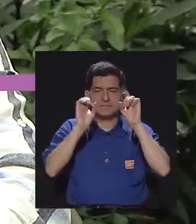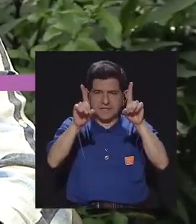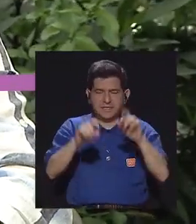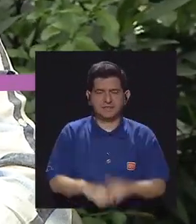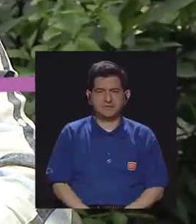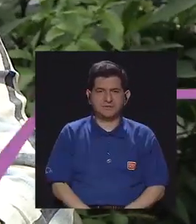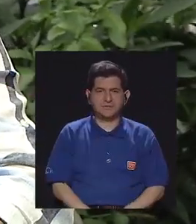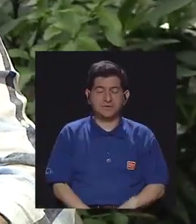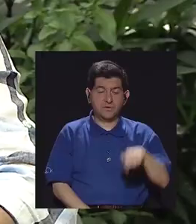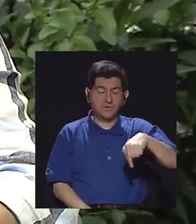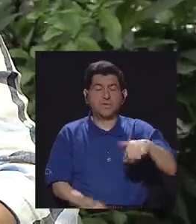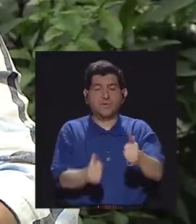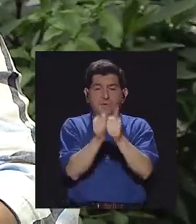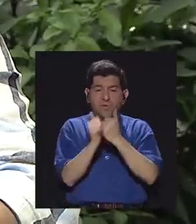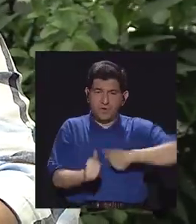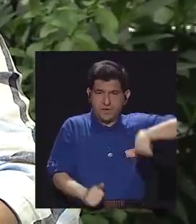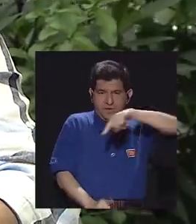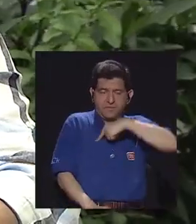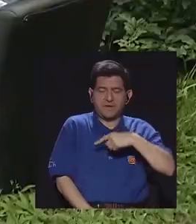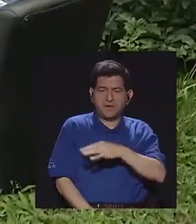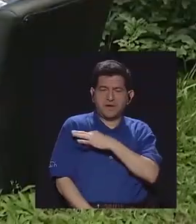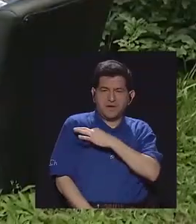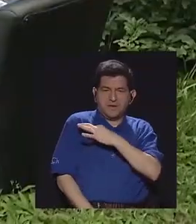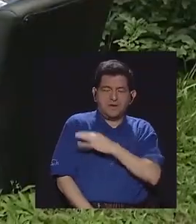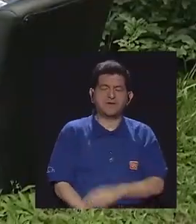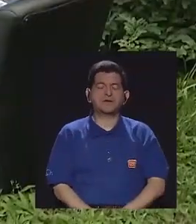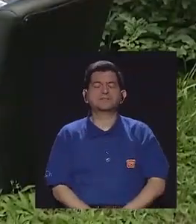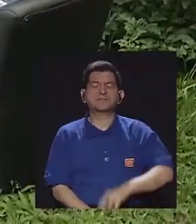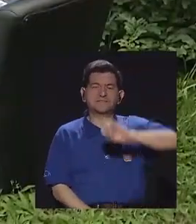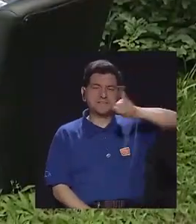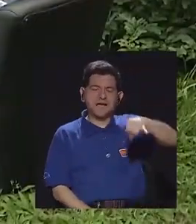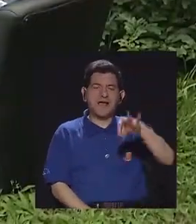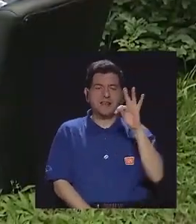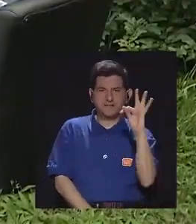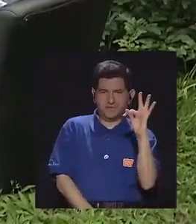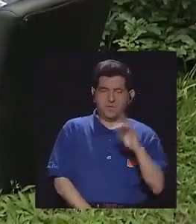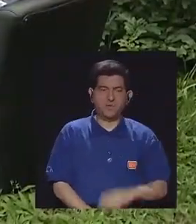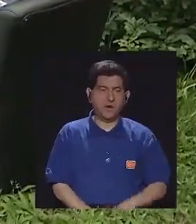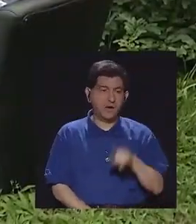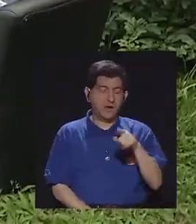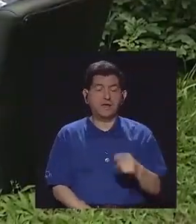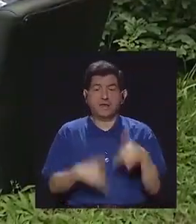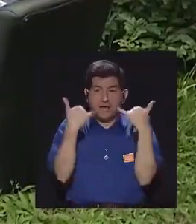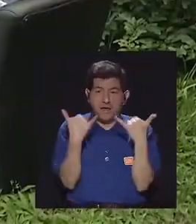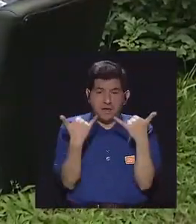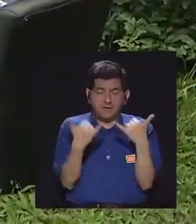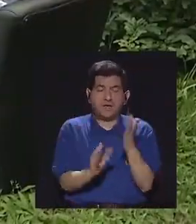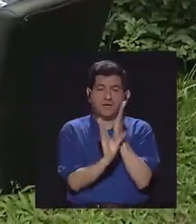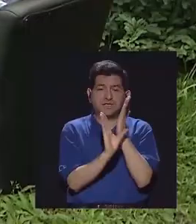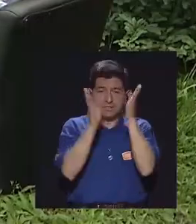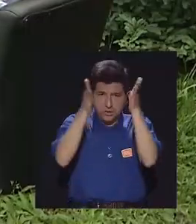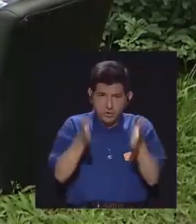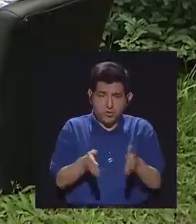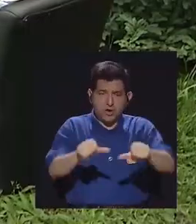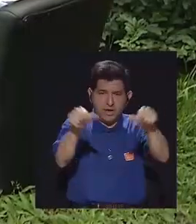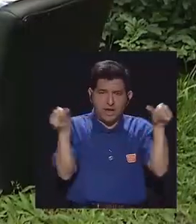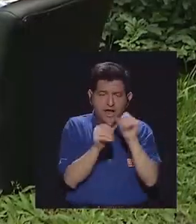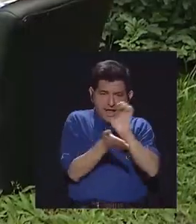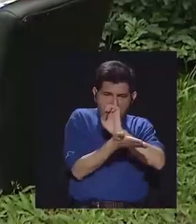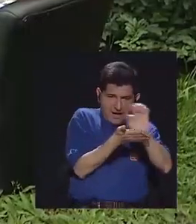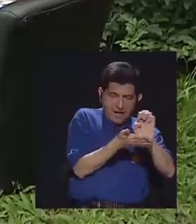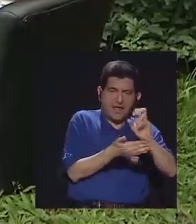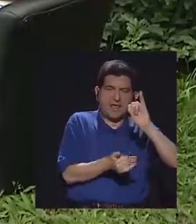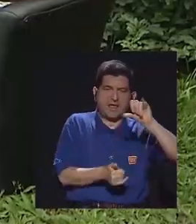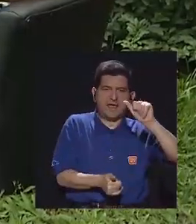centros educativos, para lo cual nos acompaña nuestra invitada Jacqueline Torjaue, quien es actualmente psicóloga del área